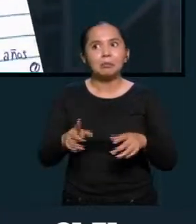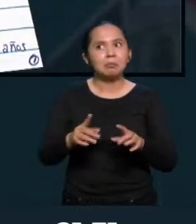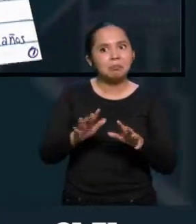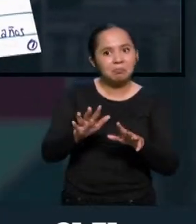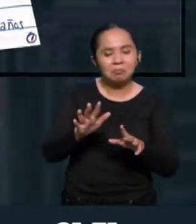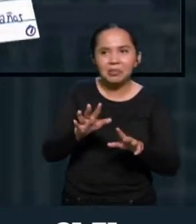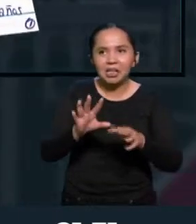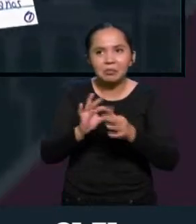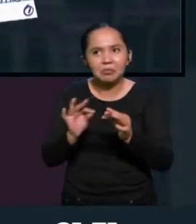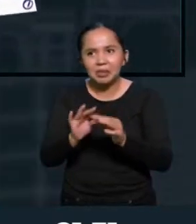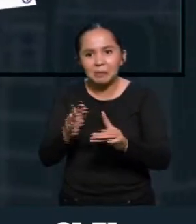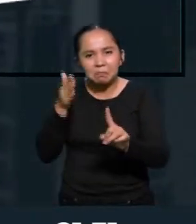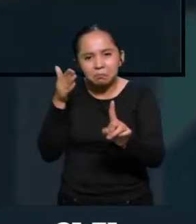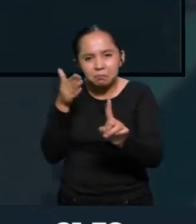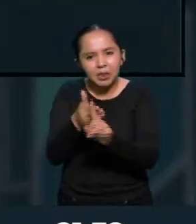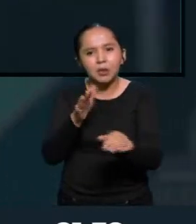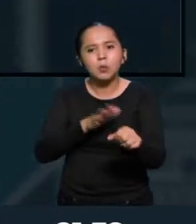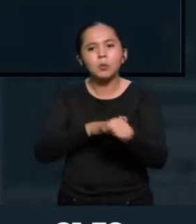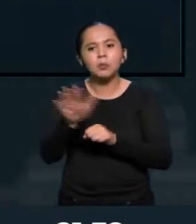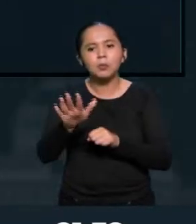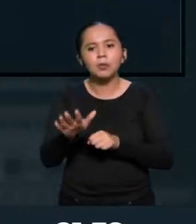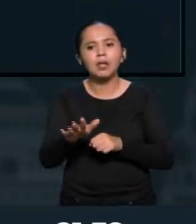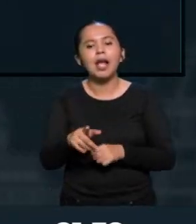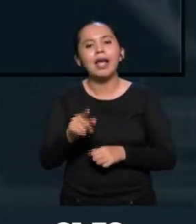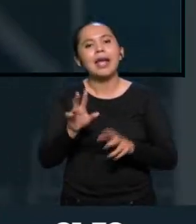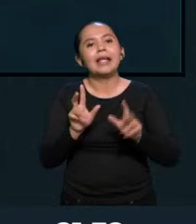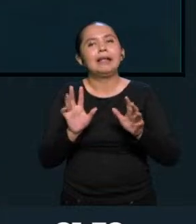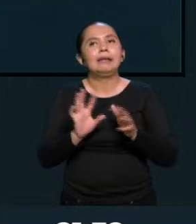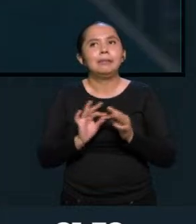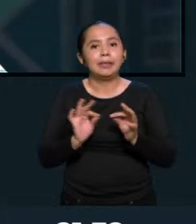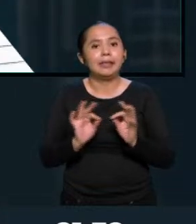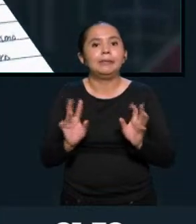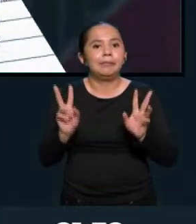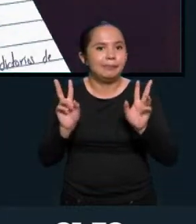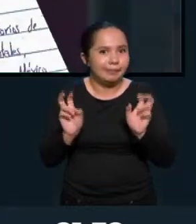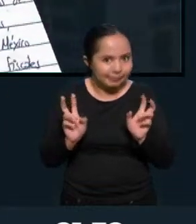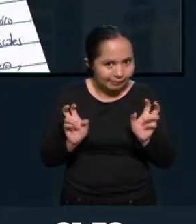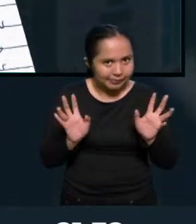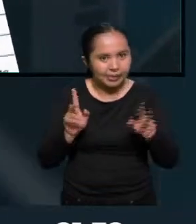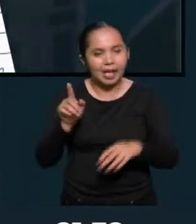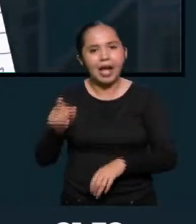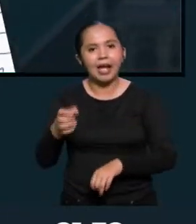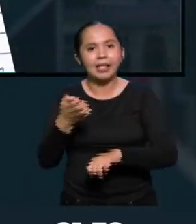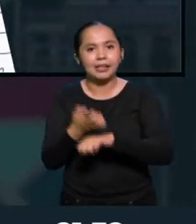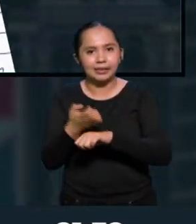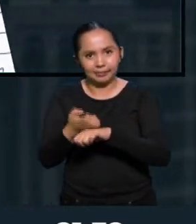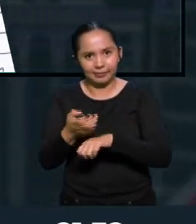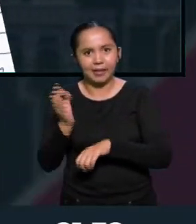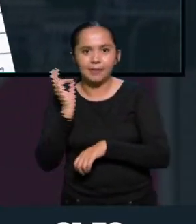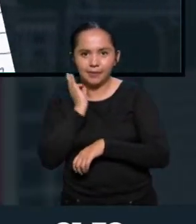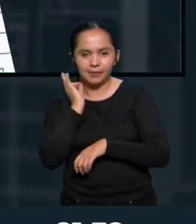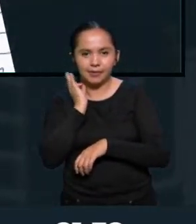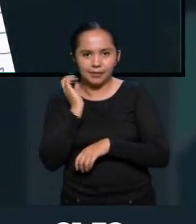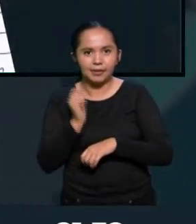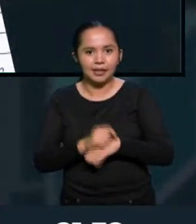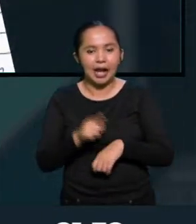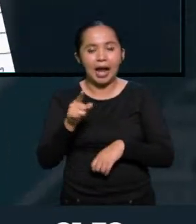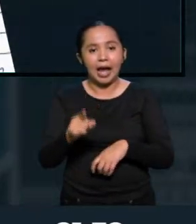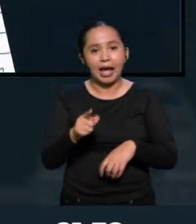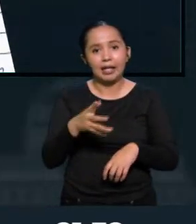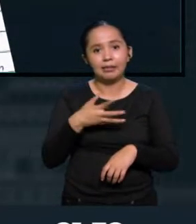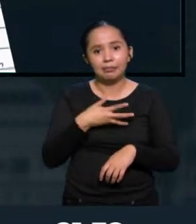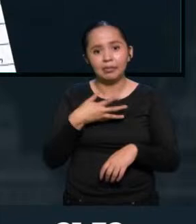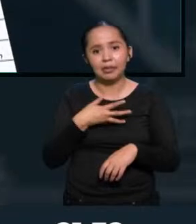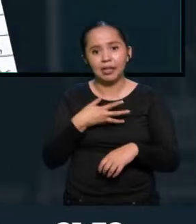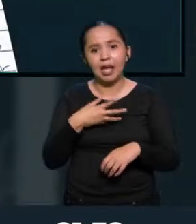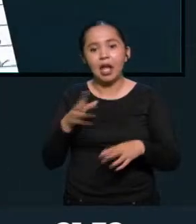¿no? Muy específica. Menciona que supuestamente los fiscales de los Estados Unidos da a entender como que en